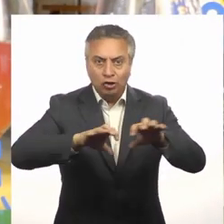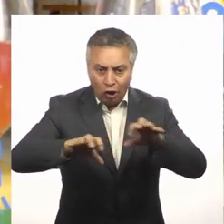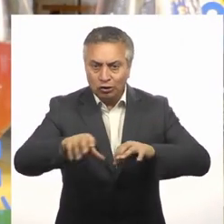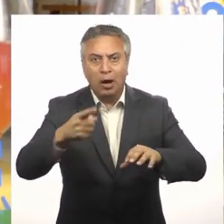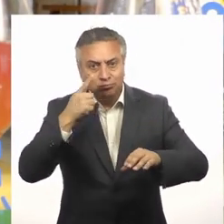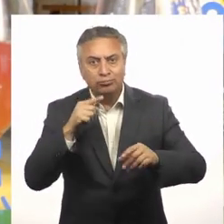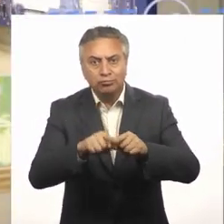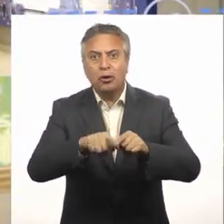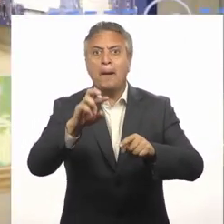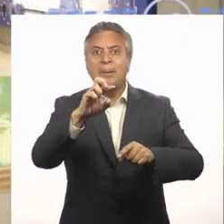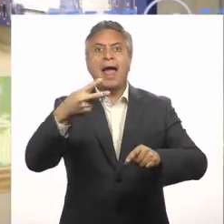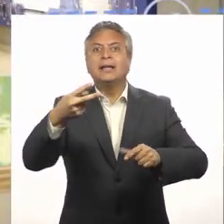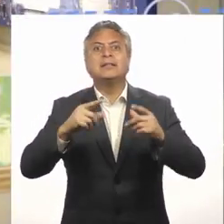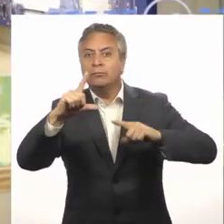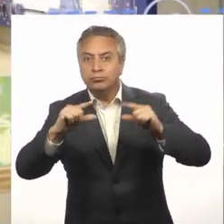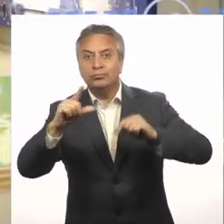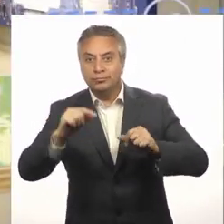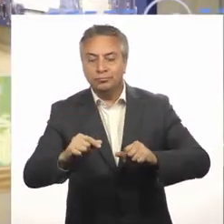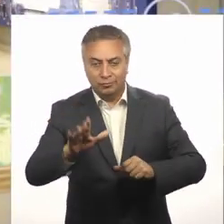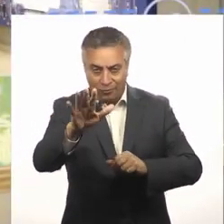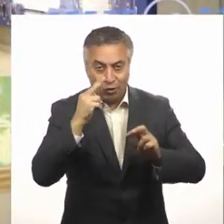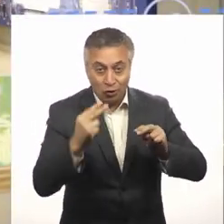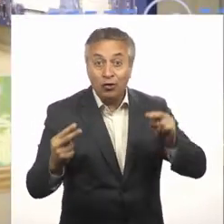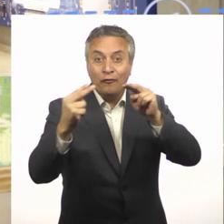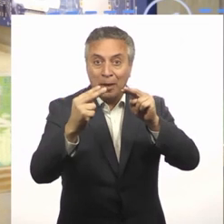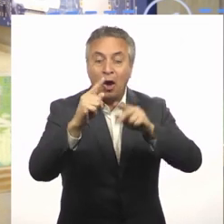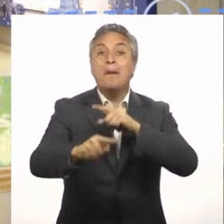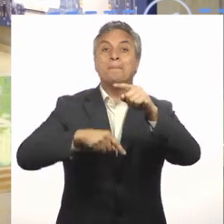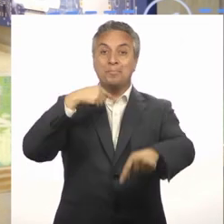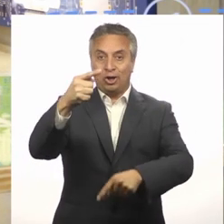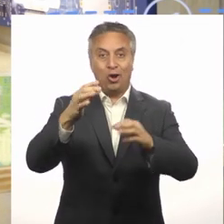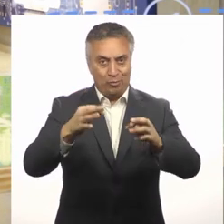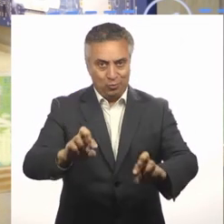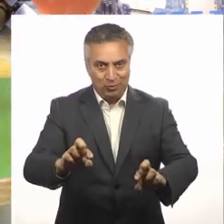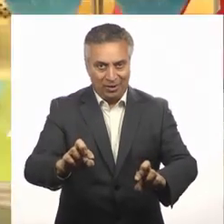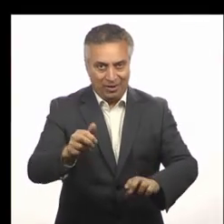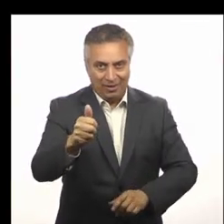puedas medirles el pH. Nos vemos en una próxima oportunidad.